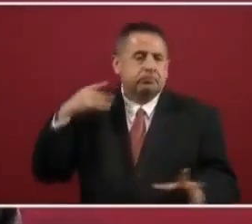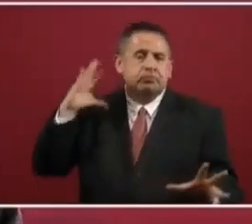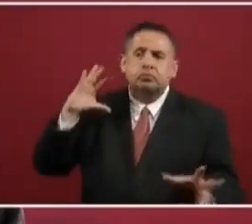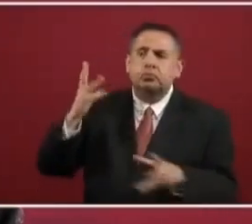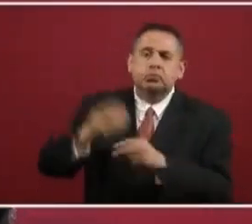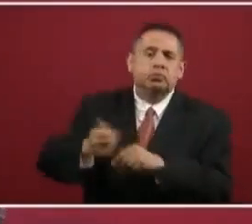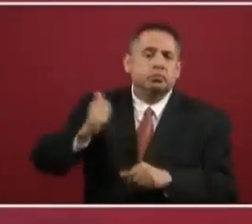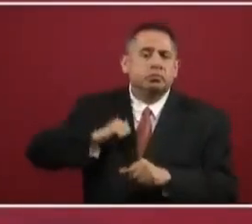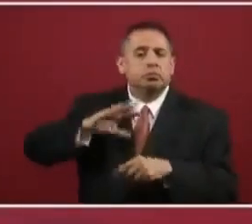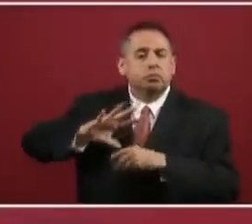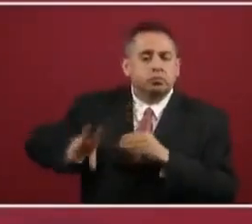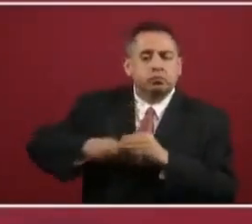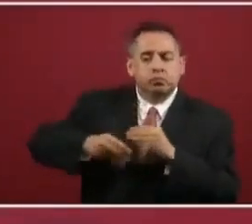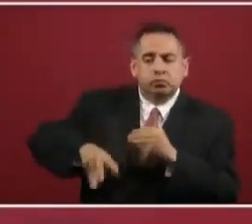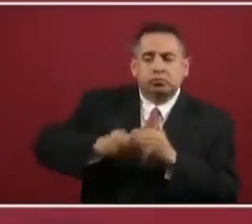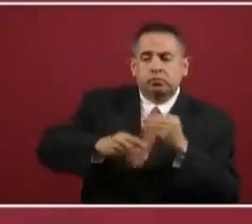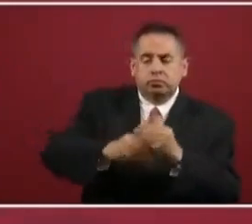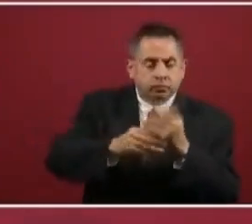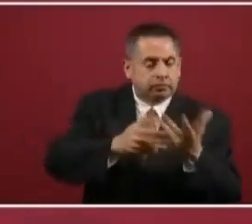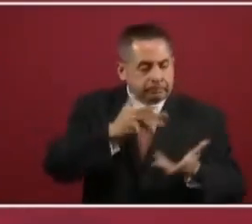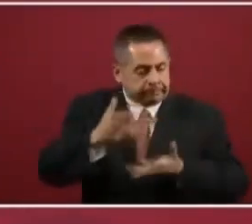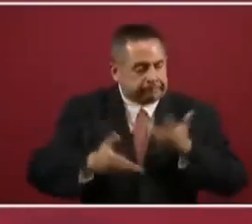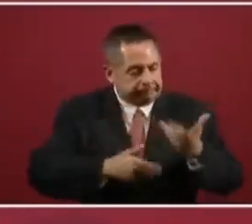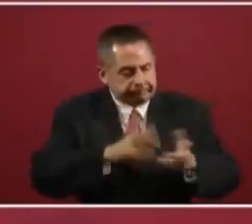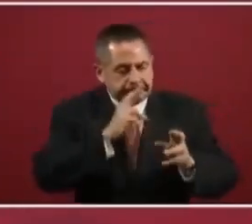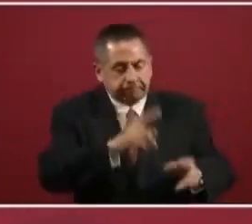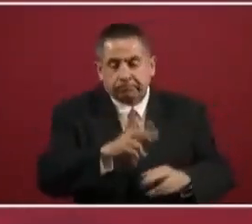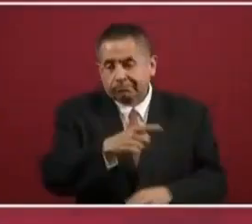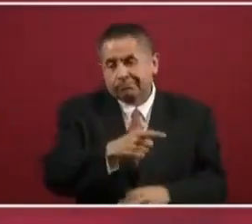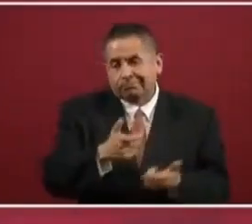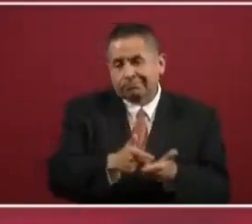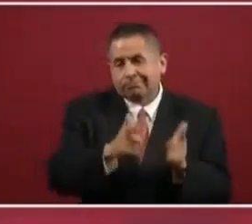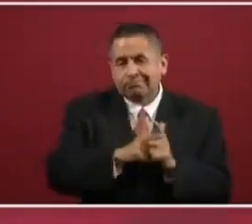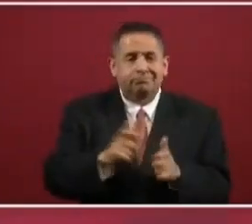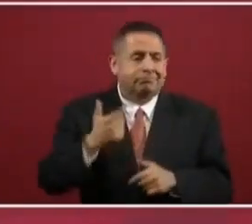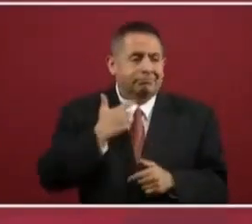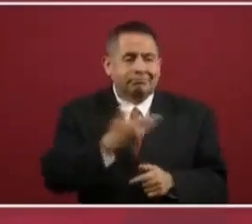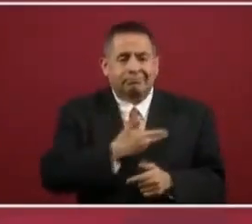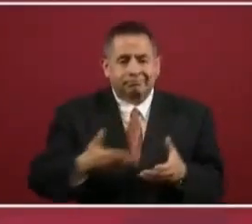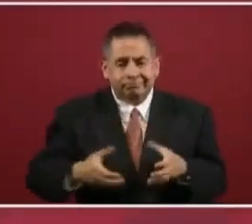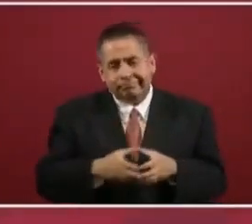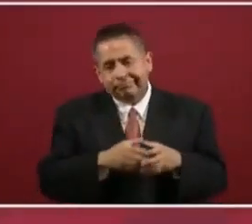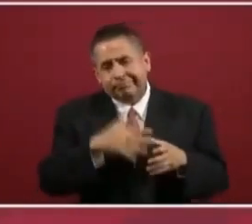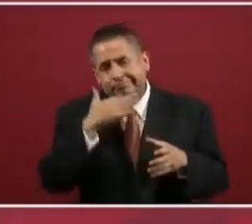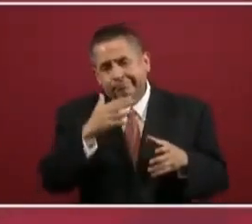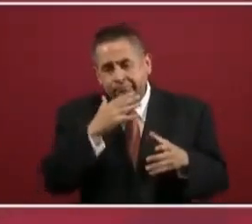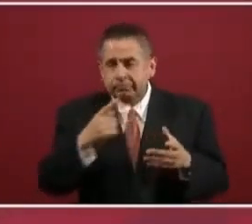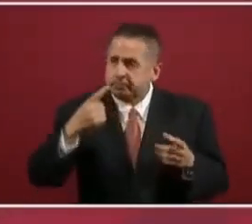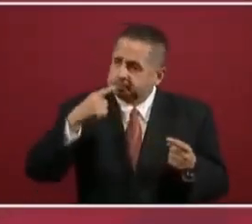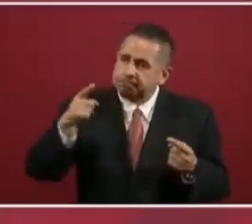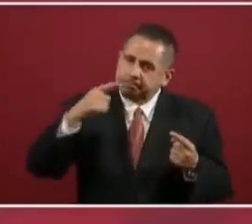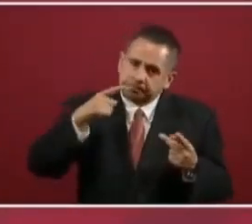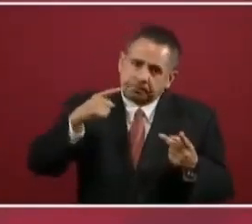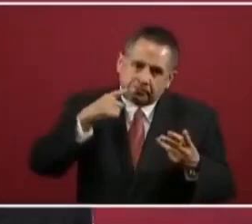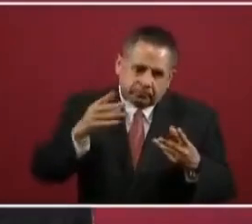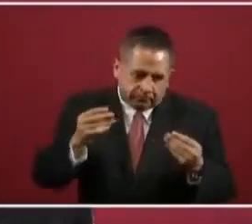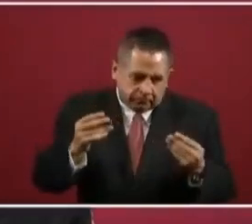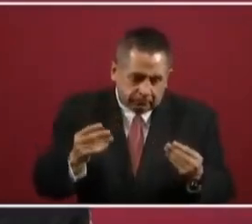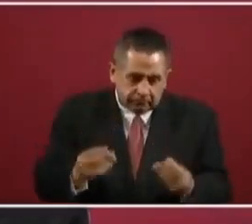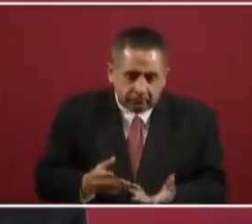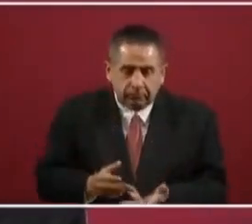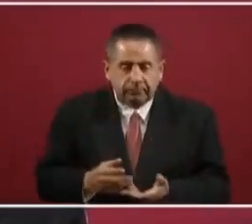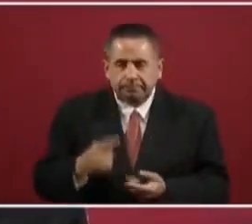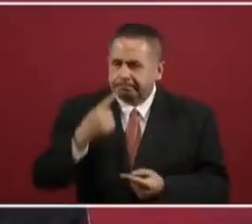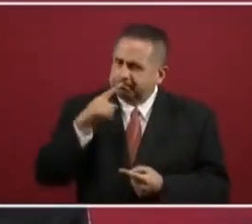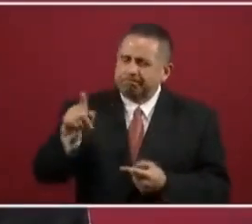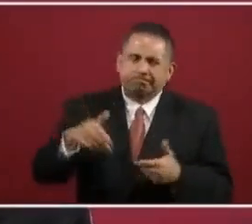rezago que nos dejó el modelo neoliberal fue eso muchísimas